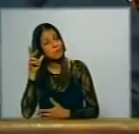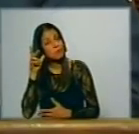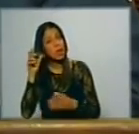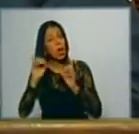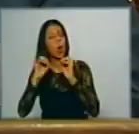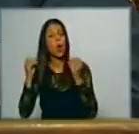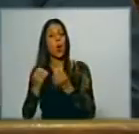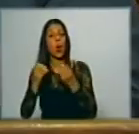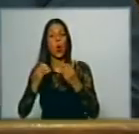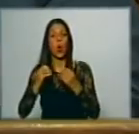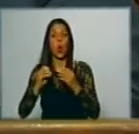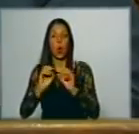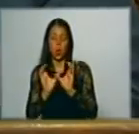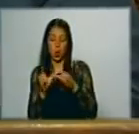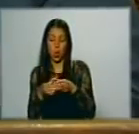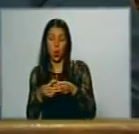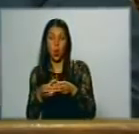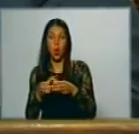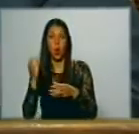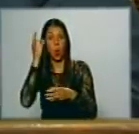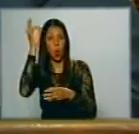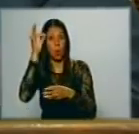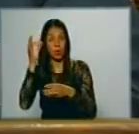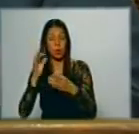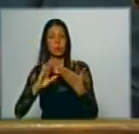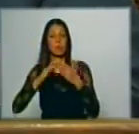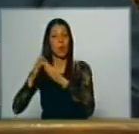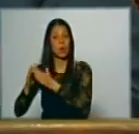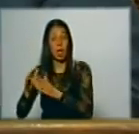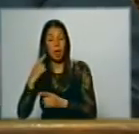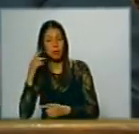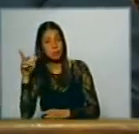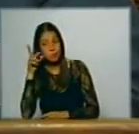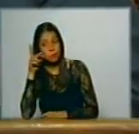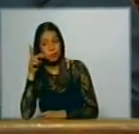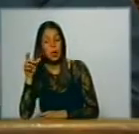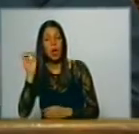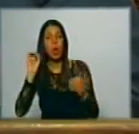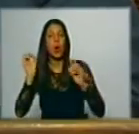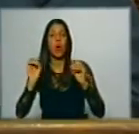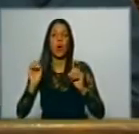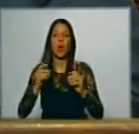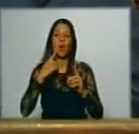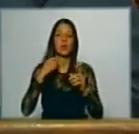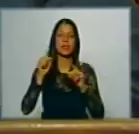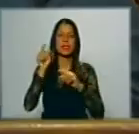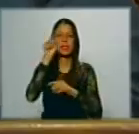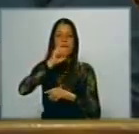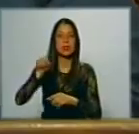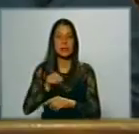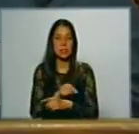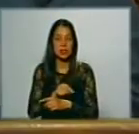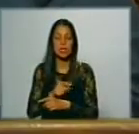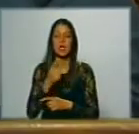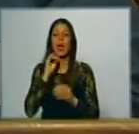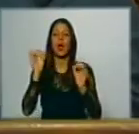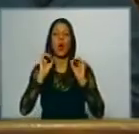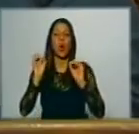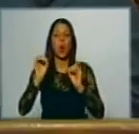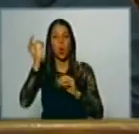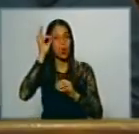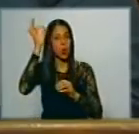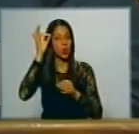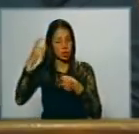comités locales de abastecimiento y producción, las organizaciones sindicales, los consejos productivos